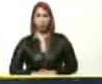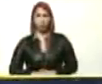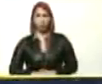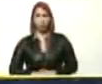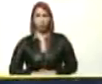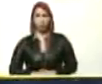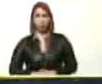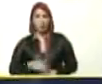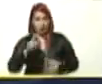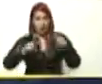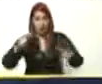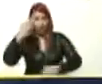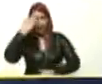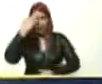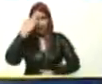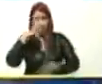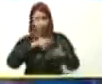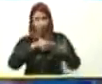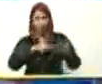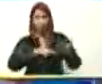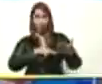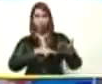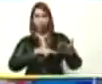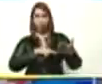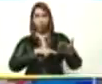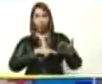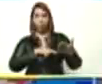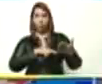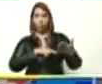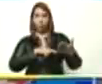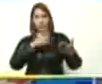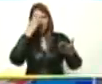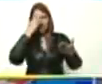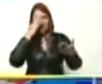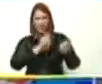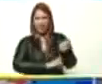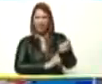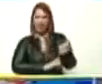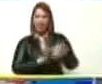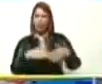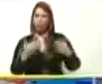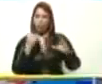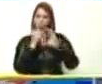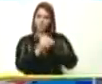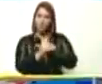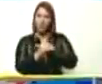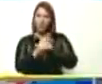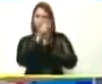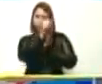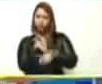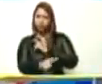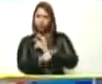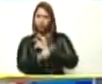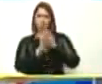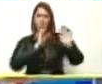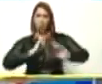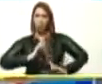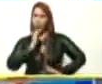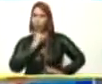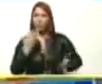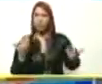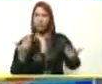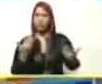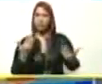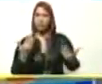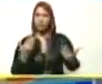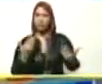que la gente sepa que uno lo leyó sabe la rabia que da cuando uno manda un mensaje a alguien y no responde y